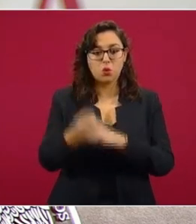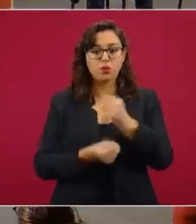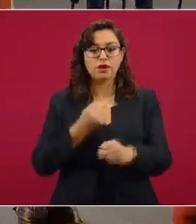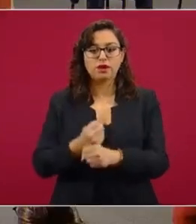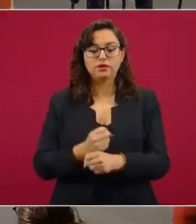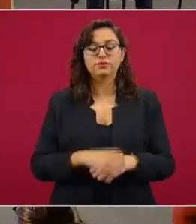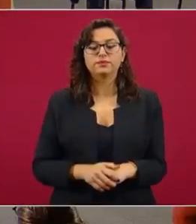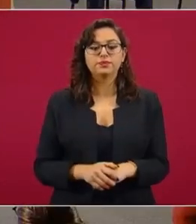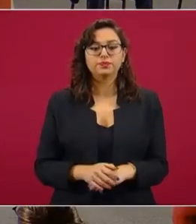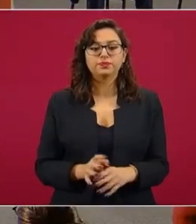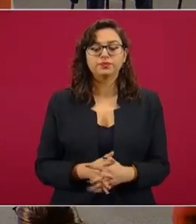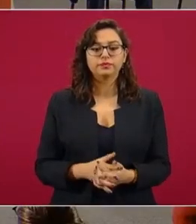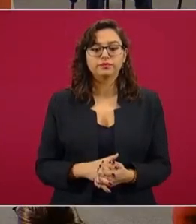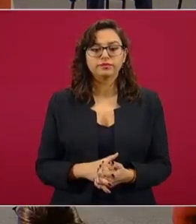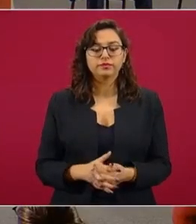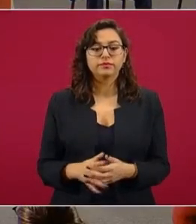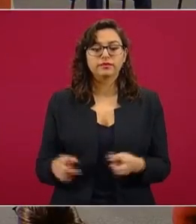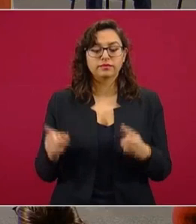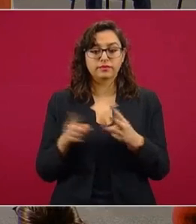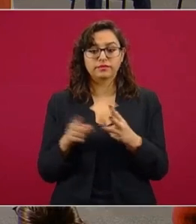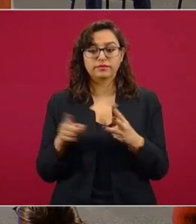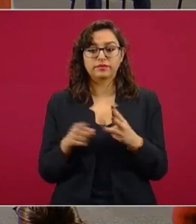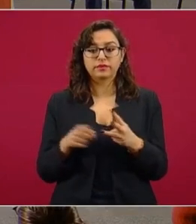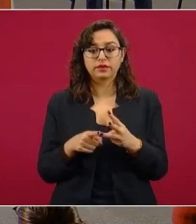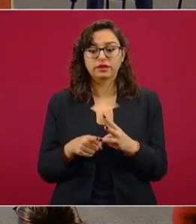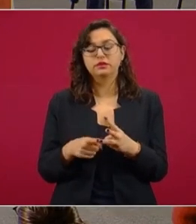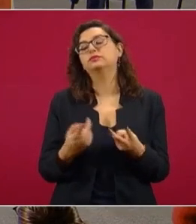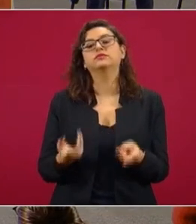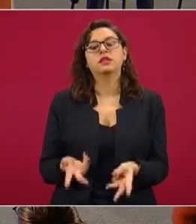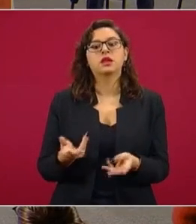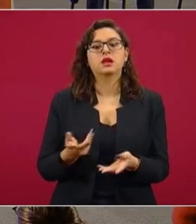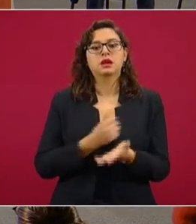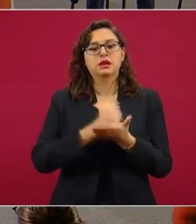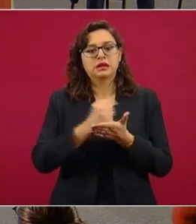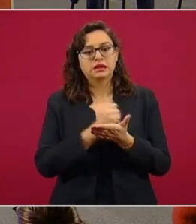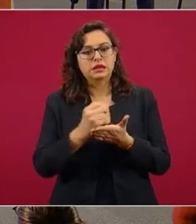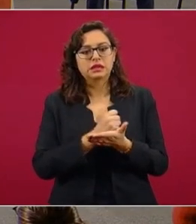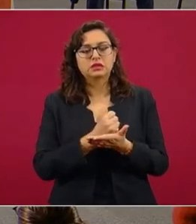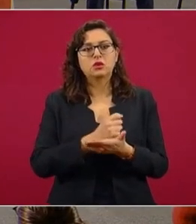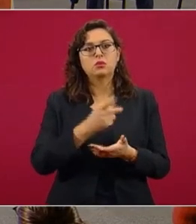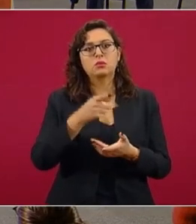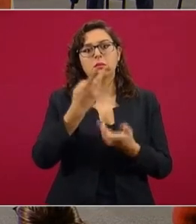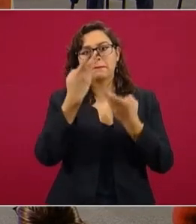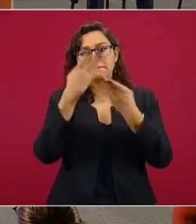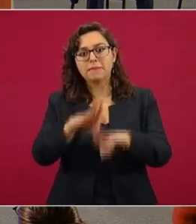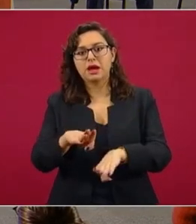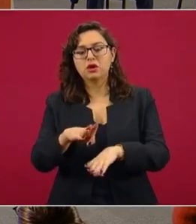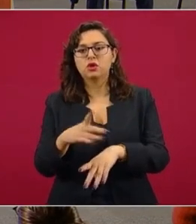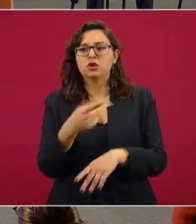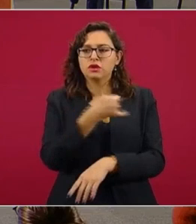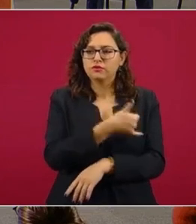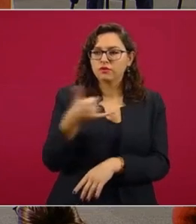reforma. En tercer lugar, el refinanciamiento de créditos del Infonavit y de otras instituciones. Lo que hicimos fue